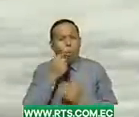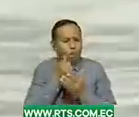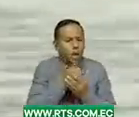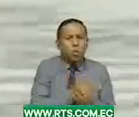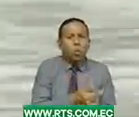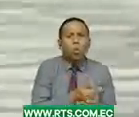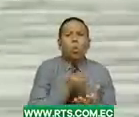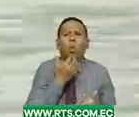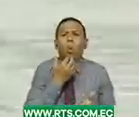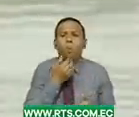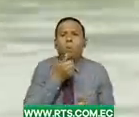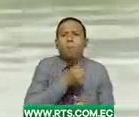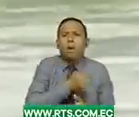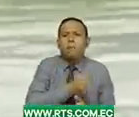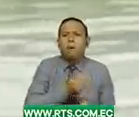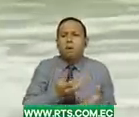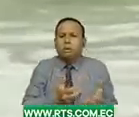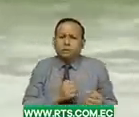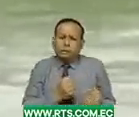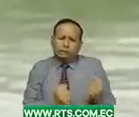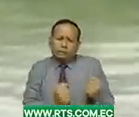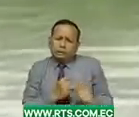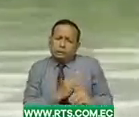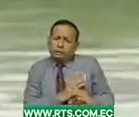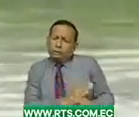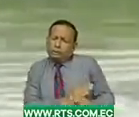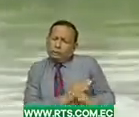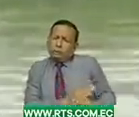mientras luchaba contra la fuerza del agua.